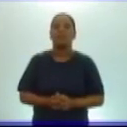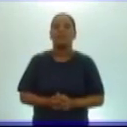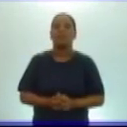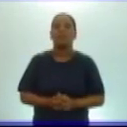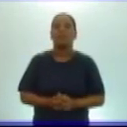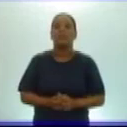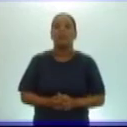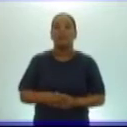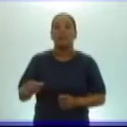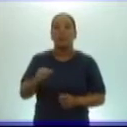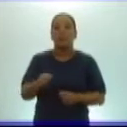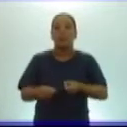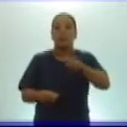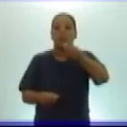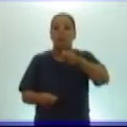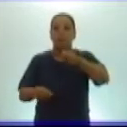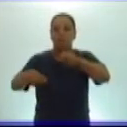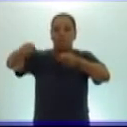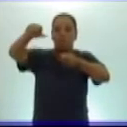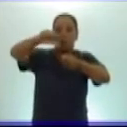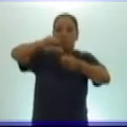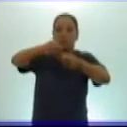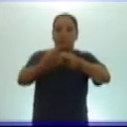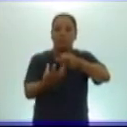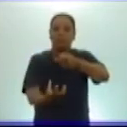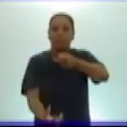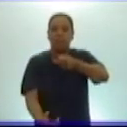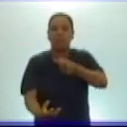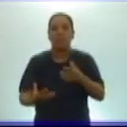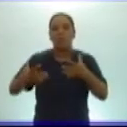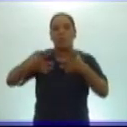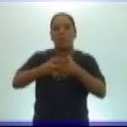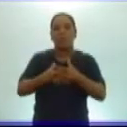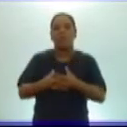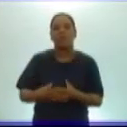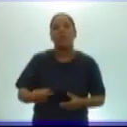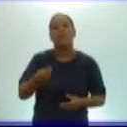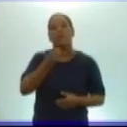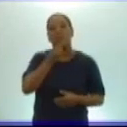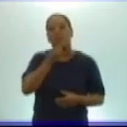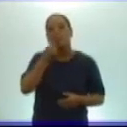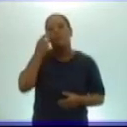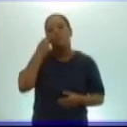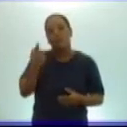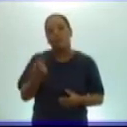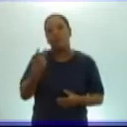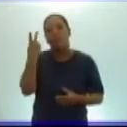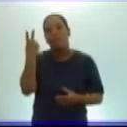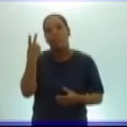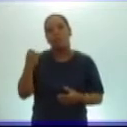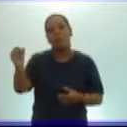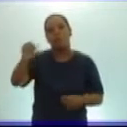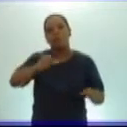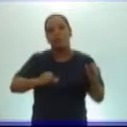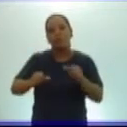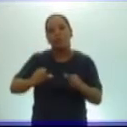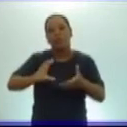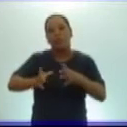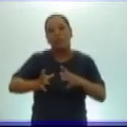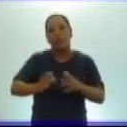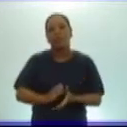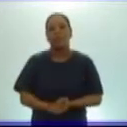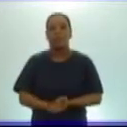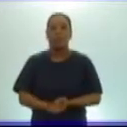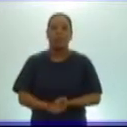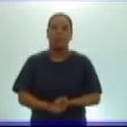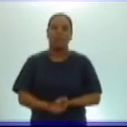aspecto externo. Es una mezcla heterogénea. ¿Por qué? Porque podemos observar claramente los componentes de dicha